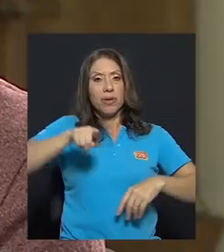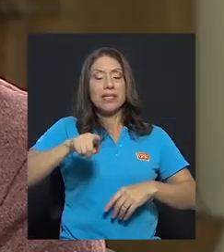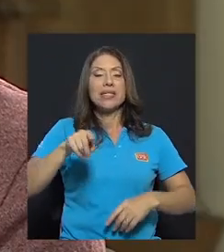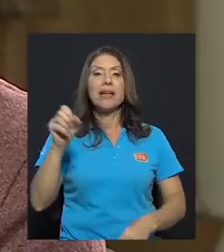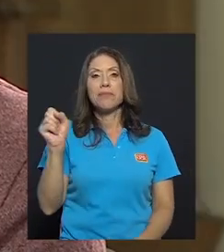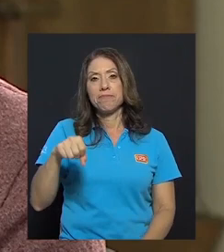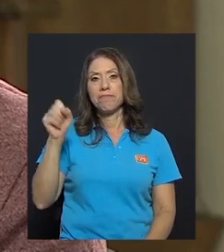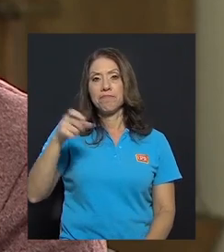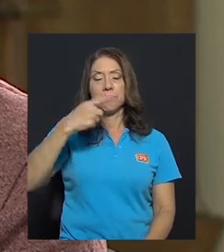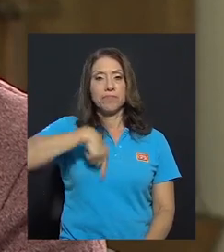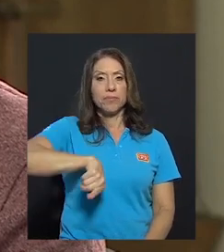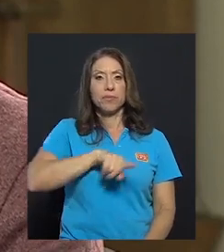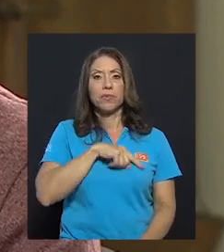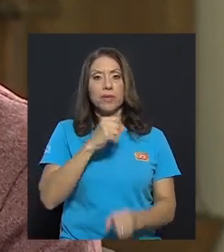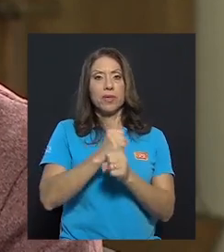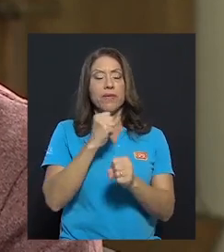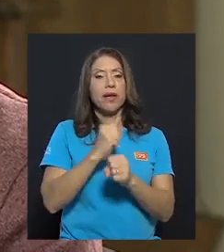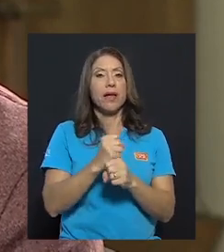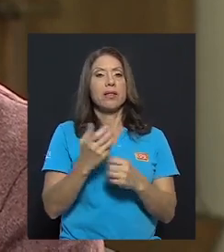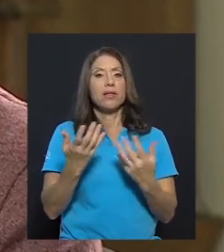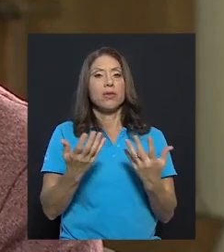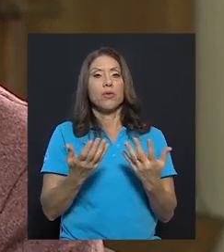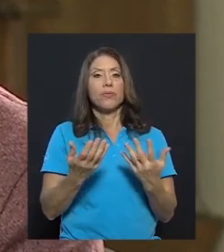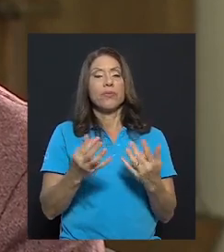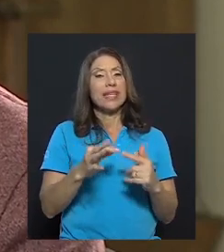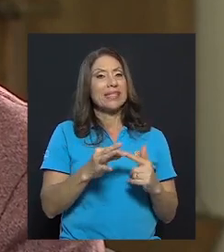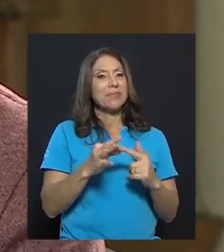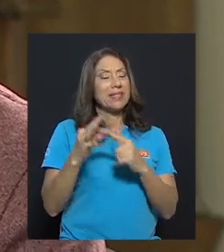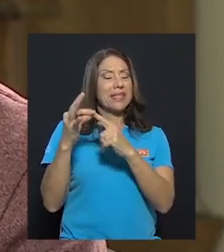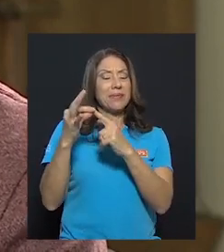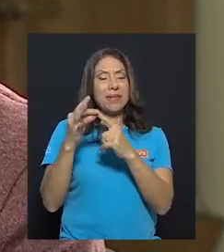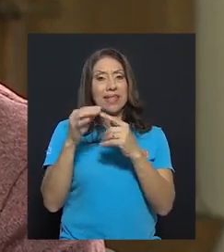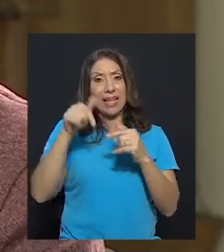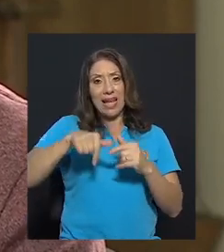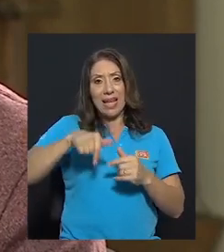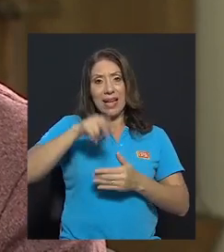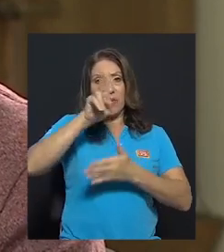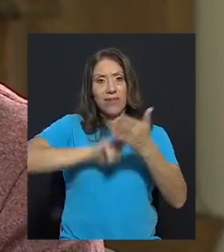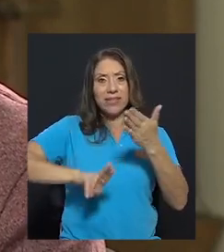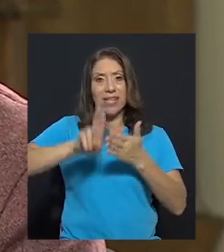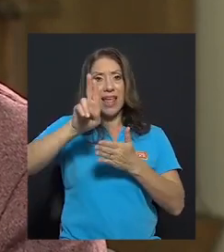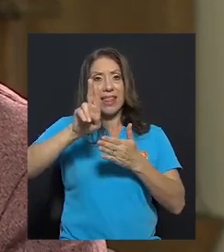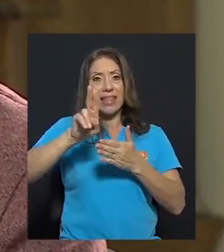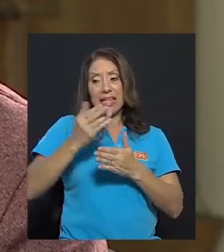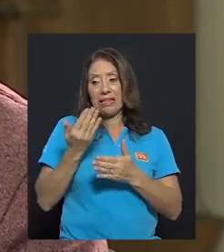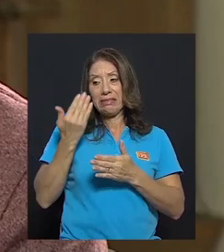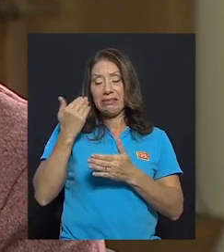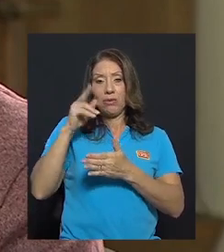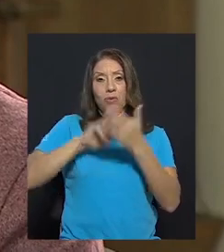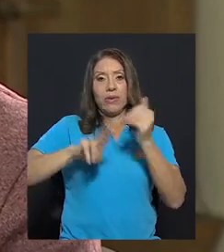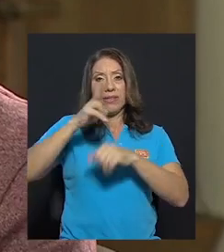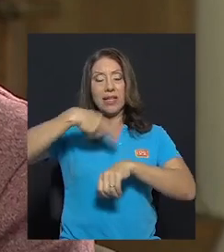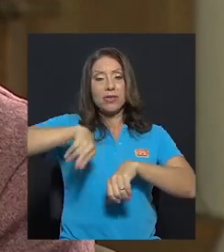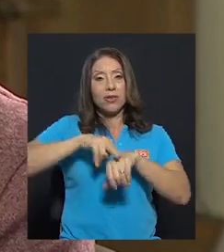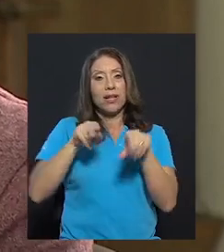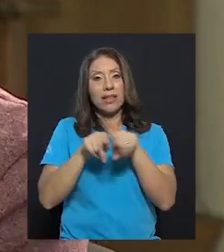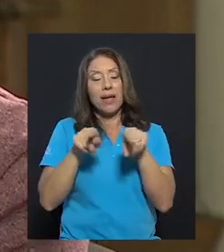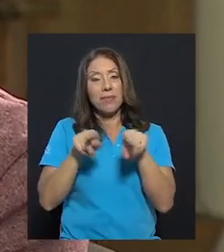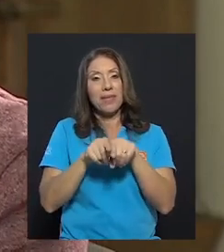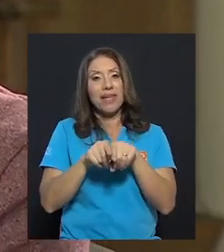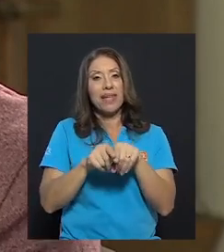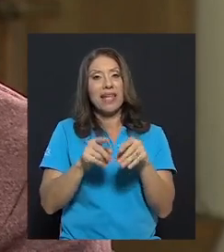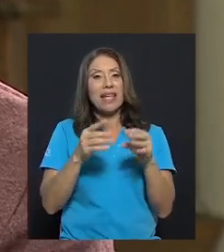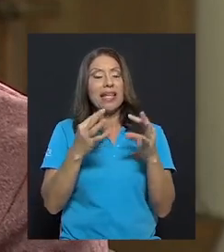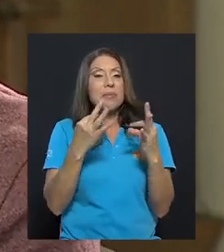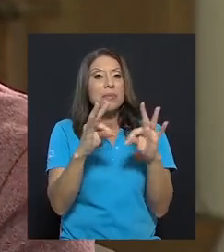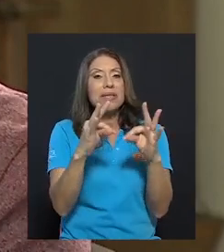trabajado algunos aspectos donde se trate de incluir, en especial en la universidad y ahora recientemente en la Universidad Nacional también, donde se intente incluir